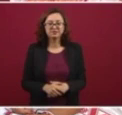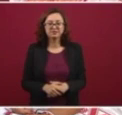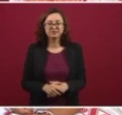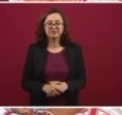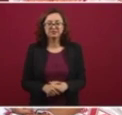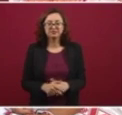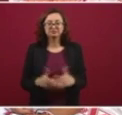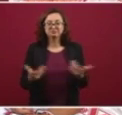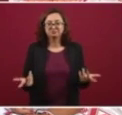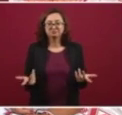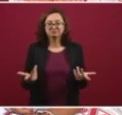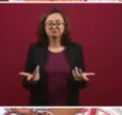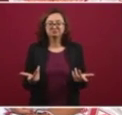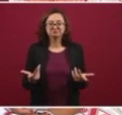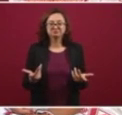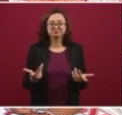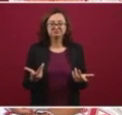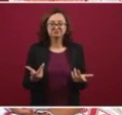obedecía,